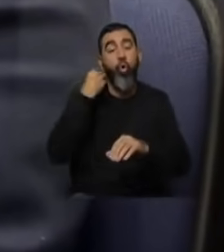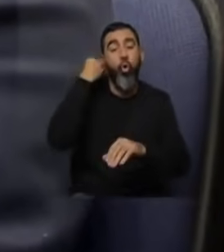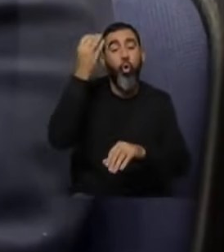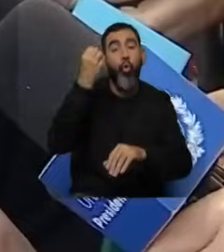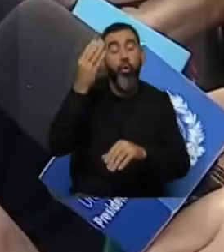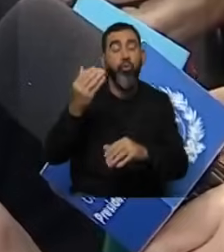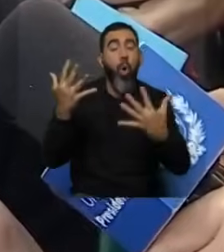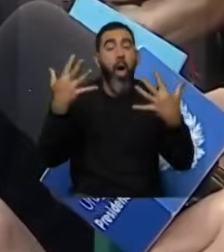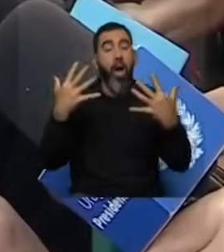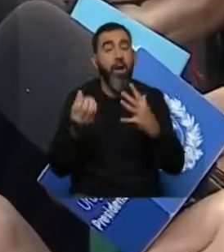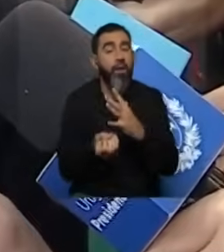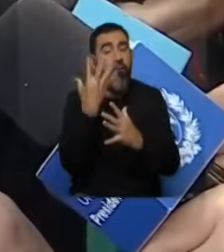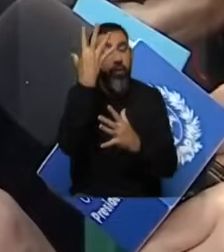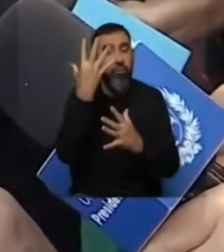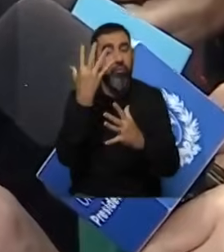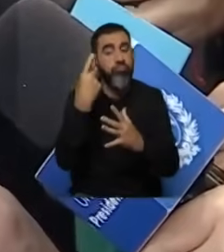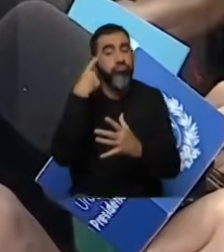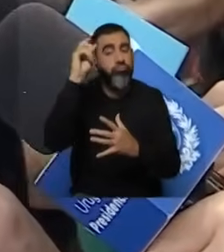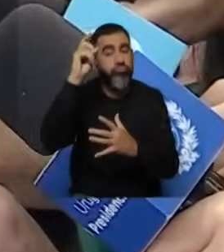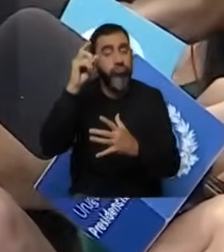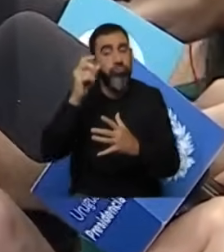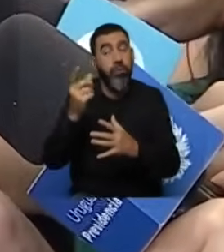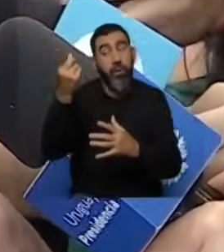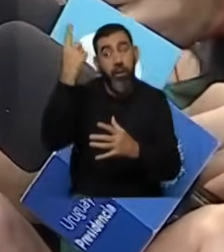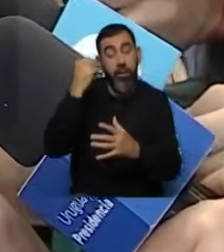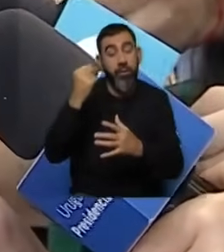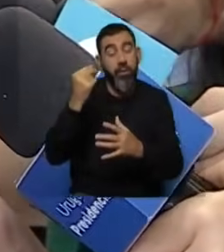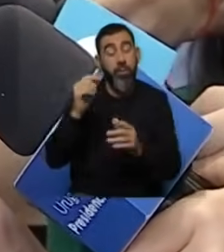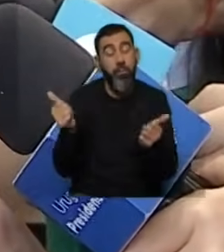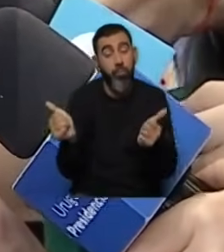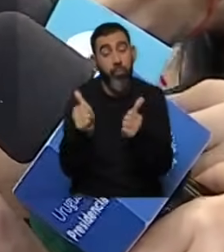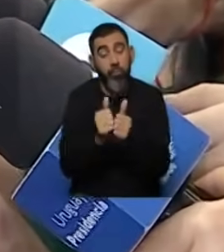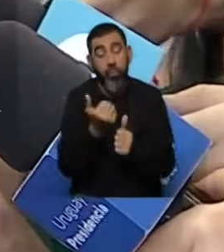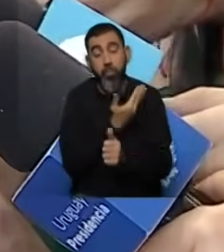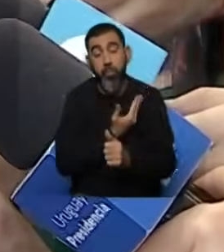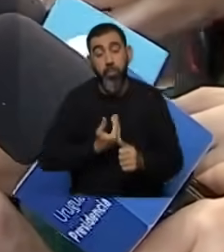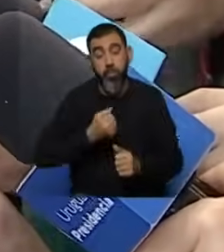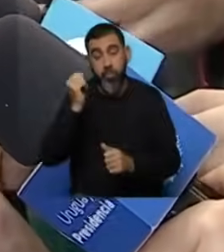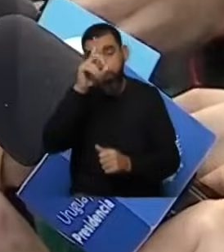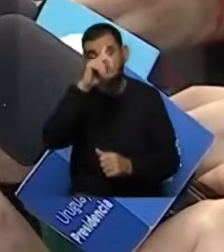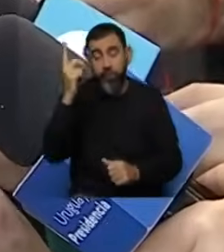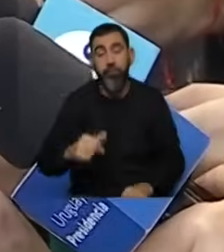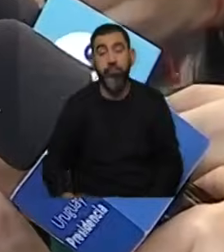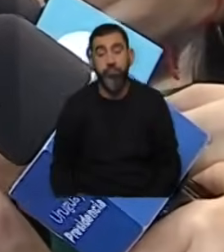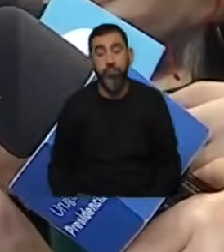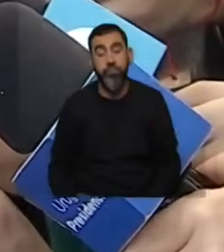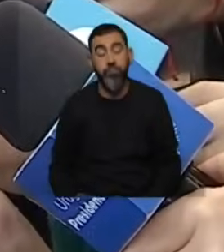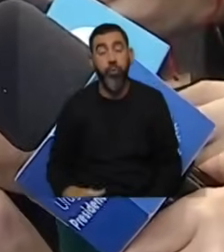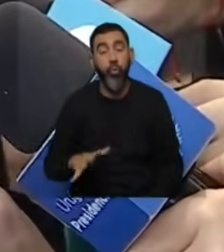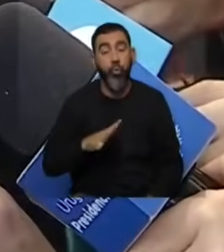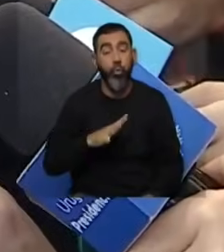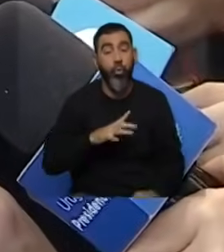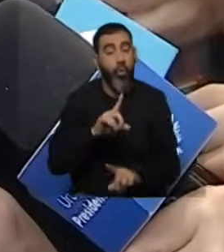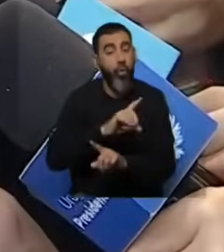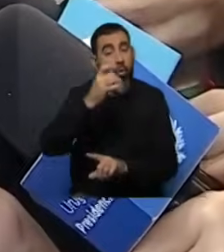aire fresco creado años atrás por el junto al presidente Luis la calle Pou Pese a que aún no había